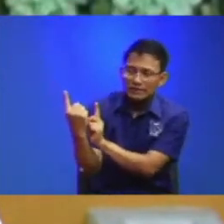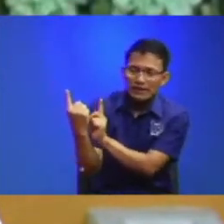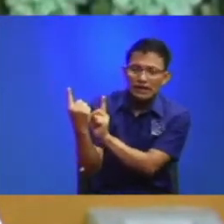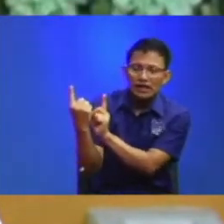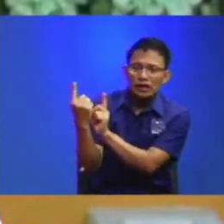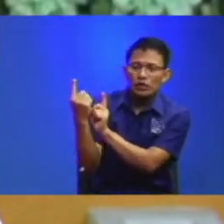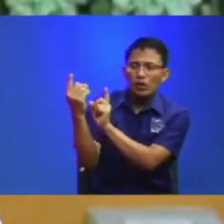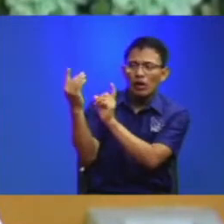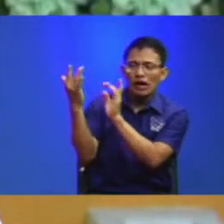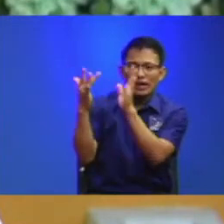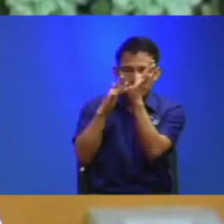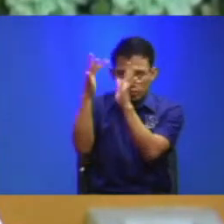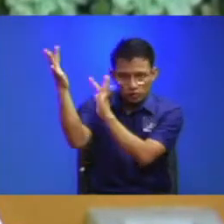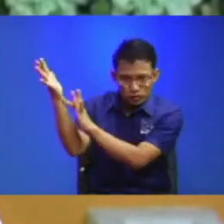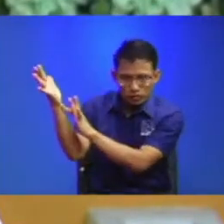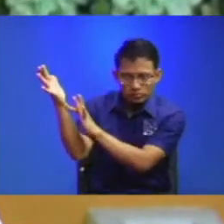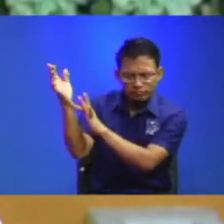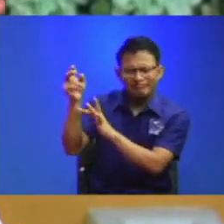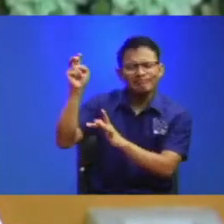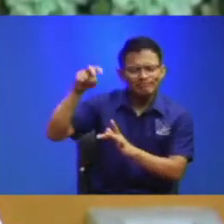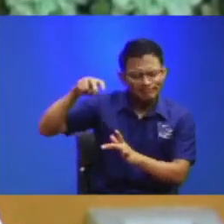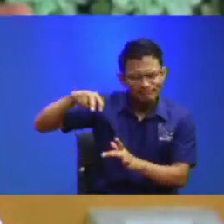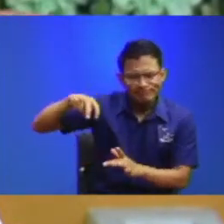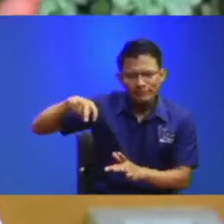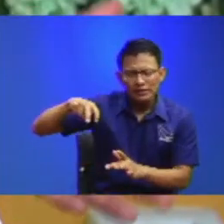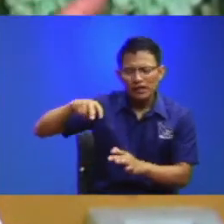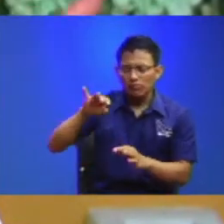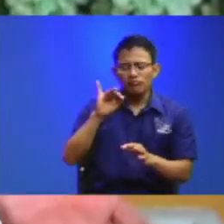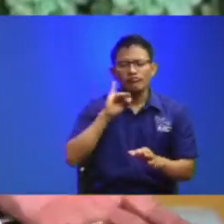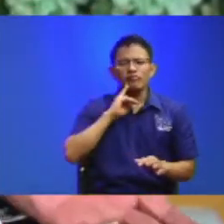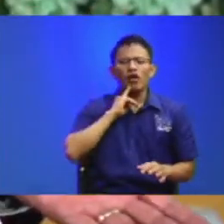e indispensable. Porque